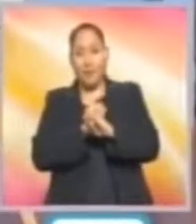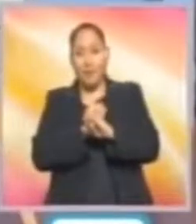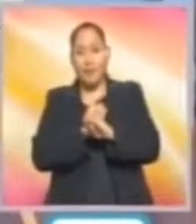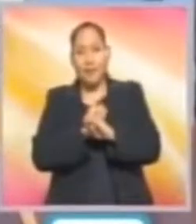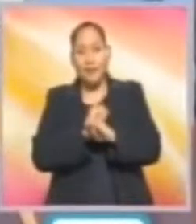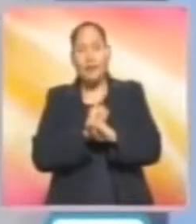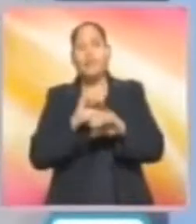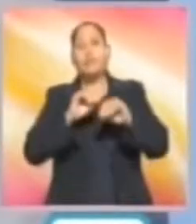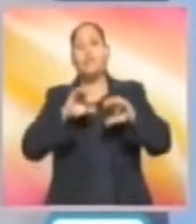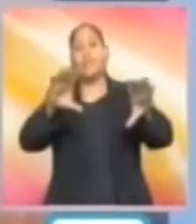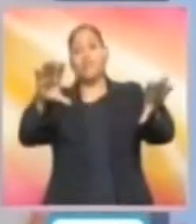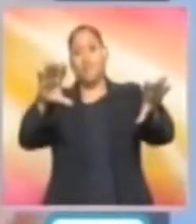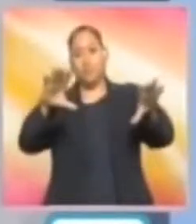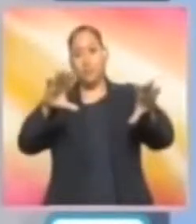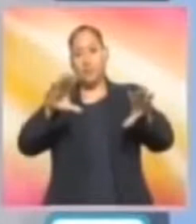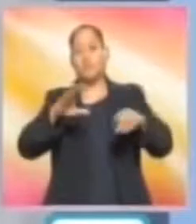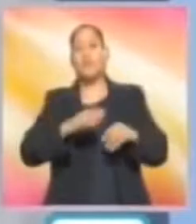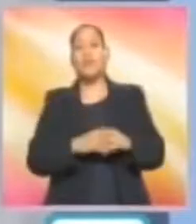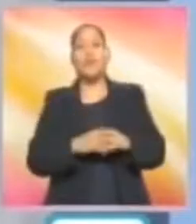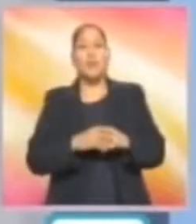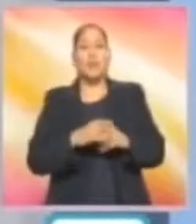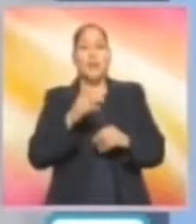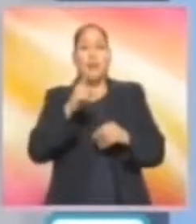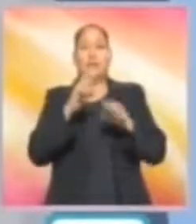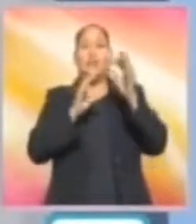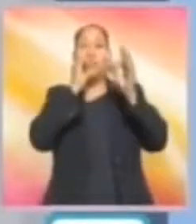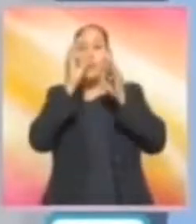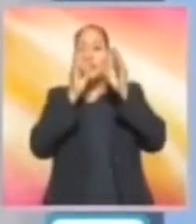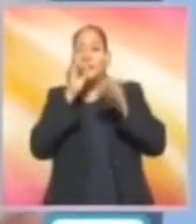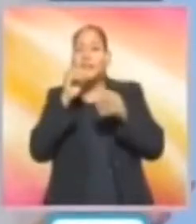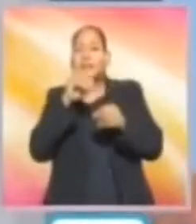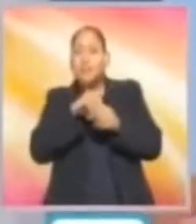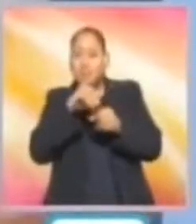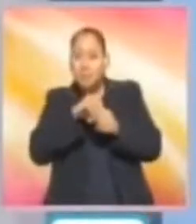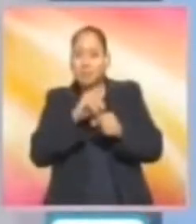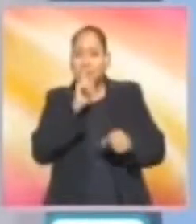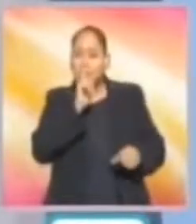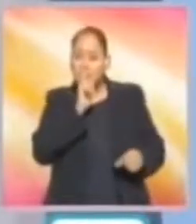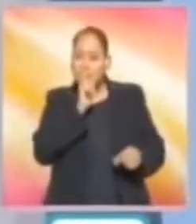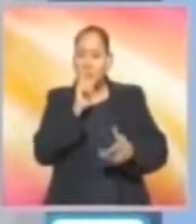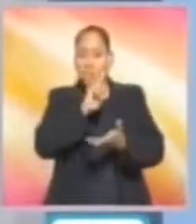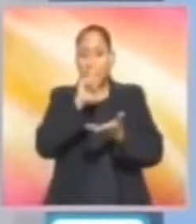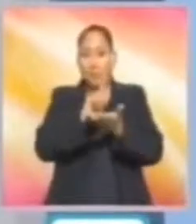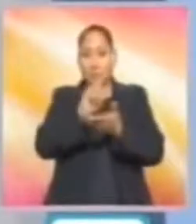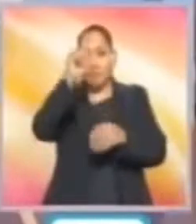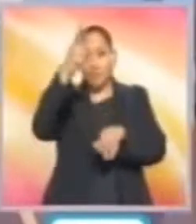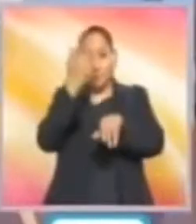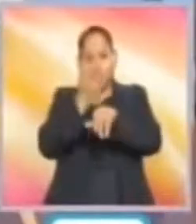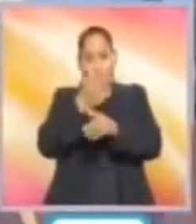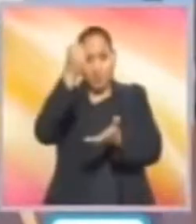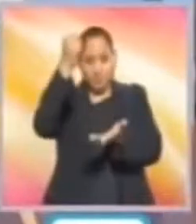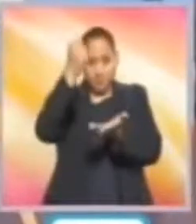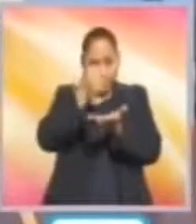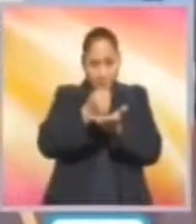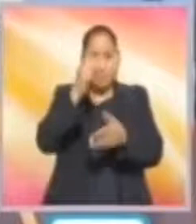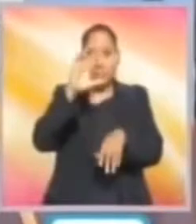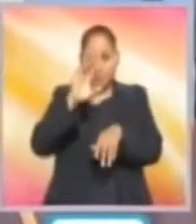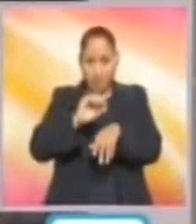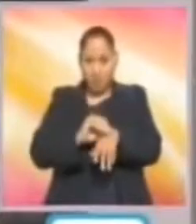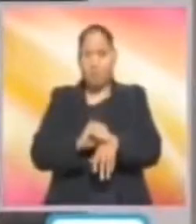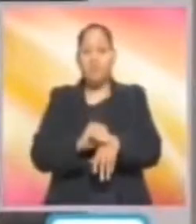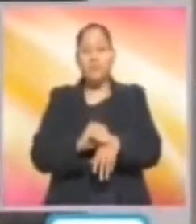en las mismas redes sociales, y se dio a conocer, sin mucho ruido en las noticias, que hubo una ley en Estados Unidos que aprueba precisamente